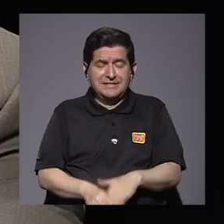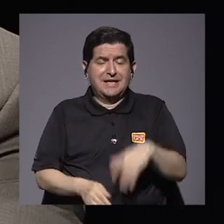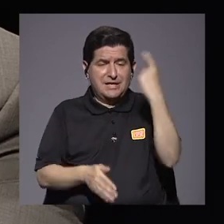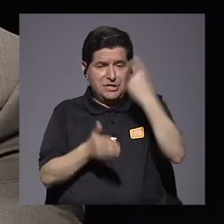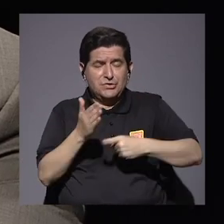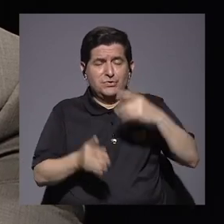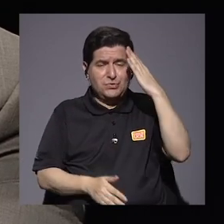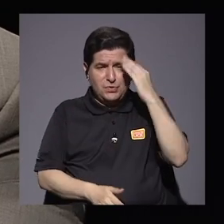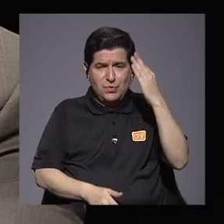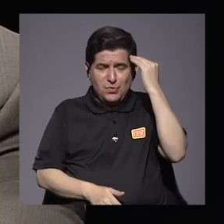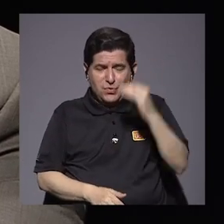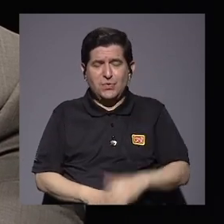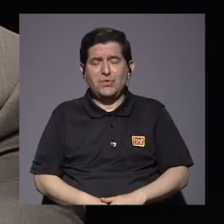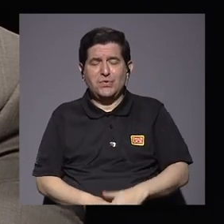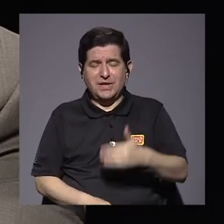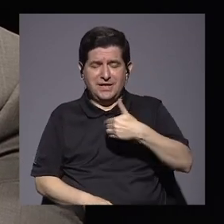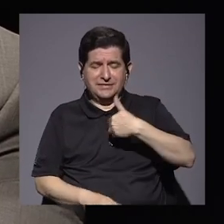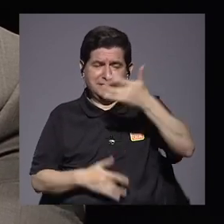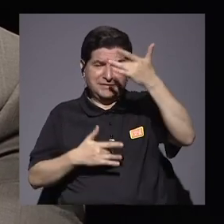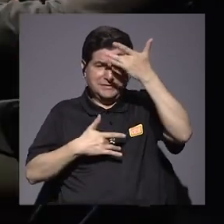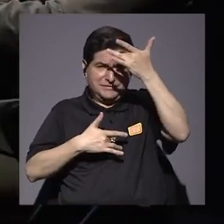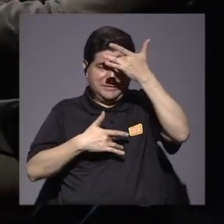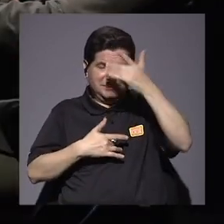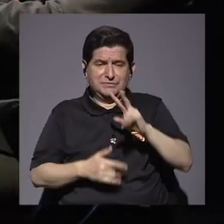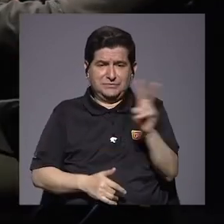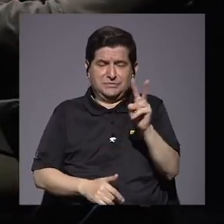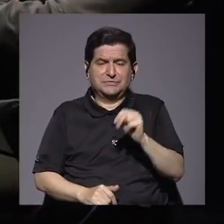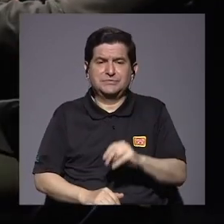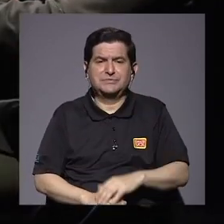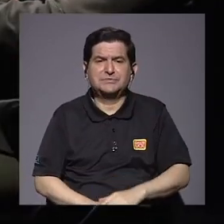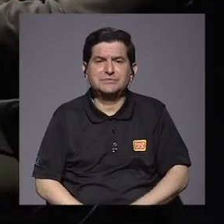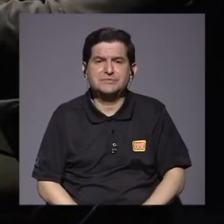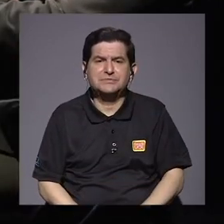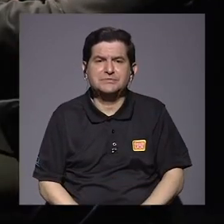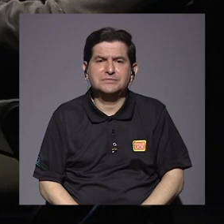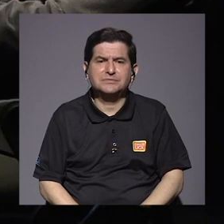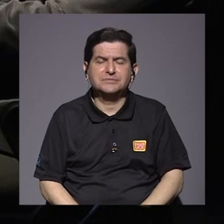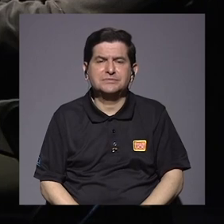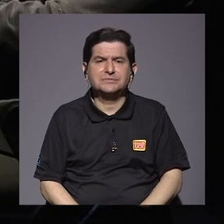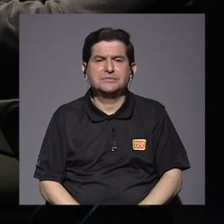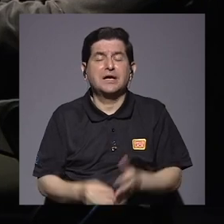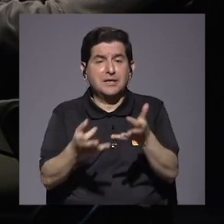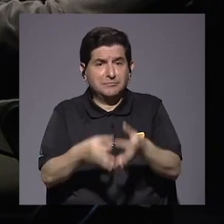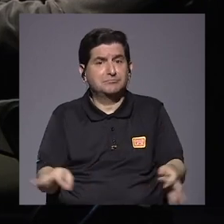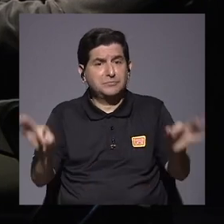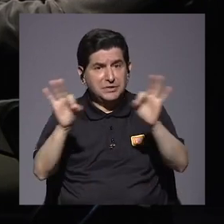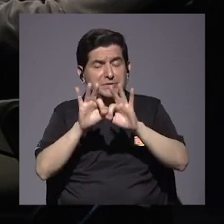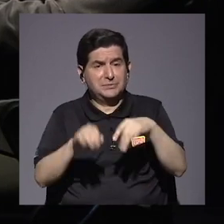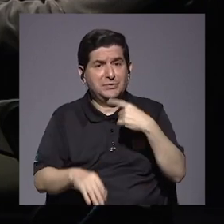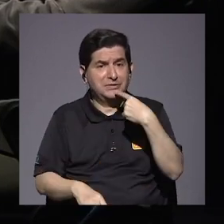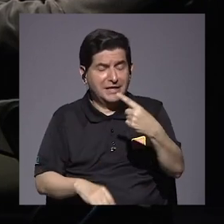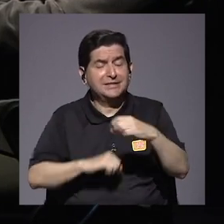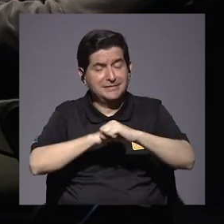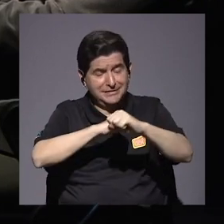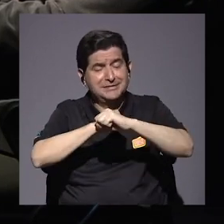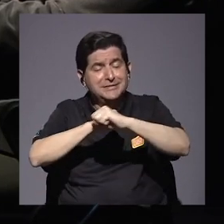dura experiencia de contraer el virus. Don Carlos, merezca la pena ese